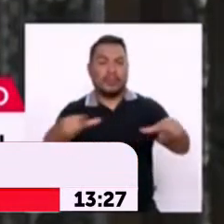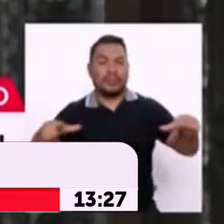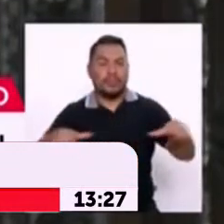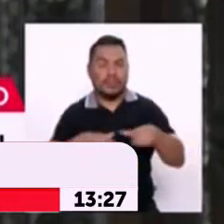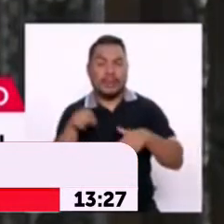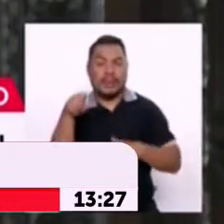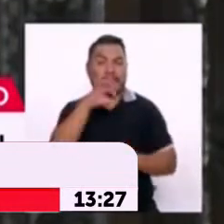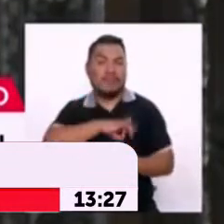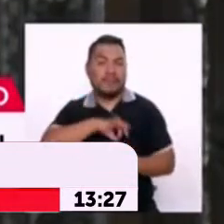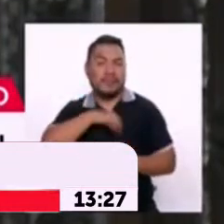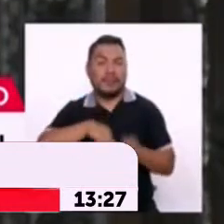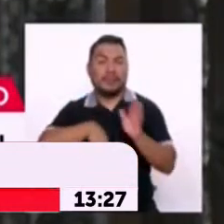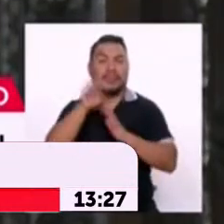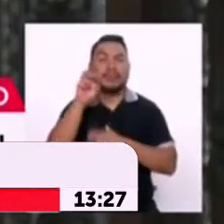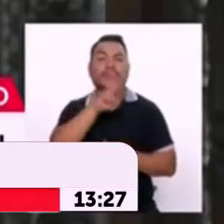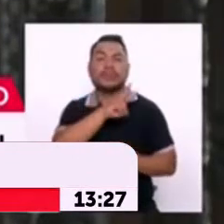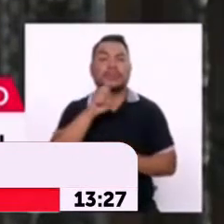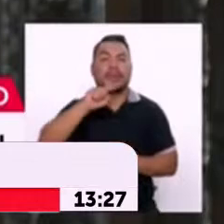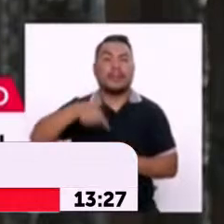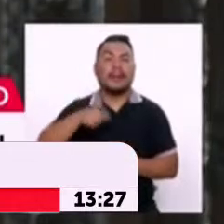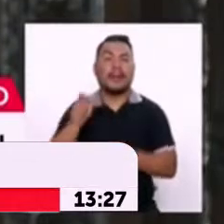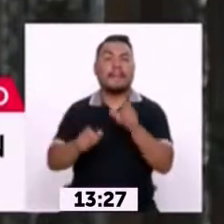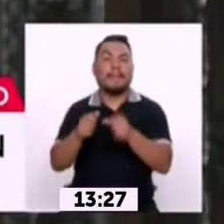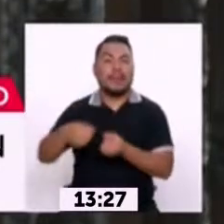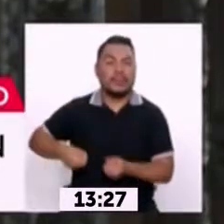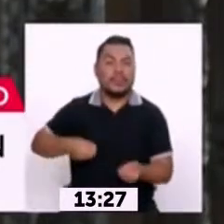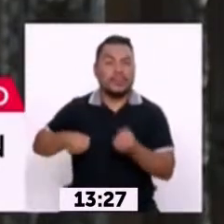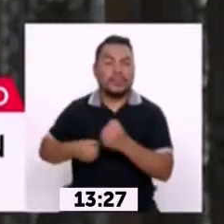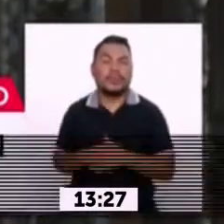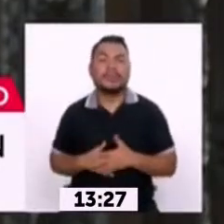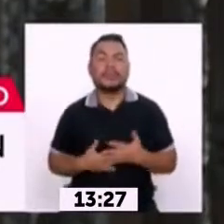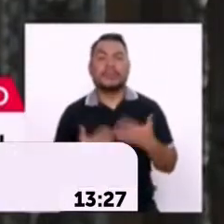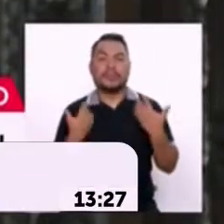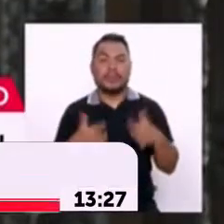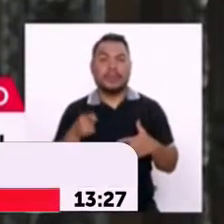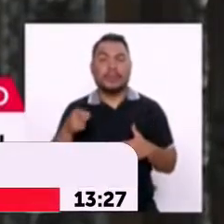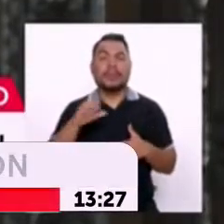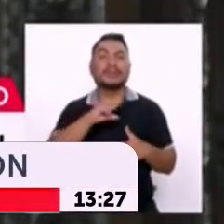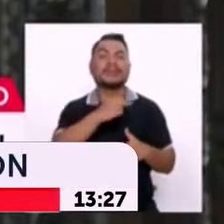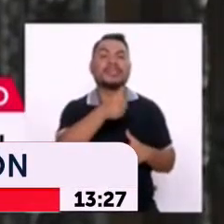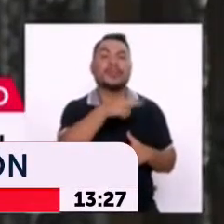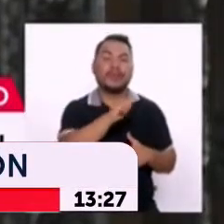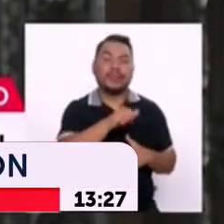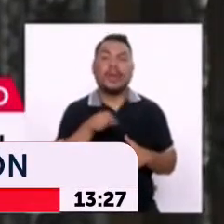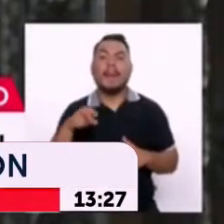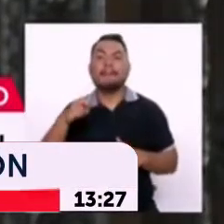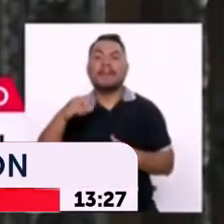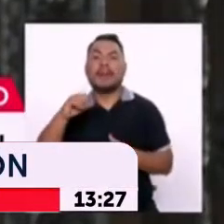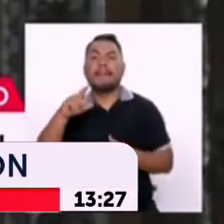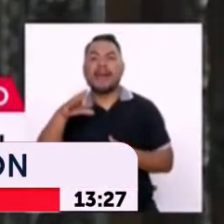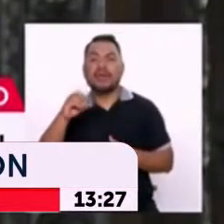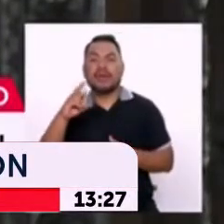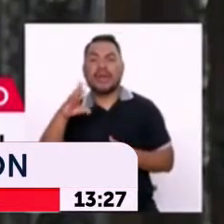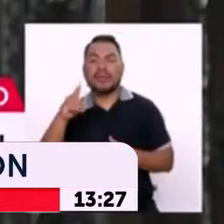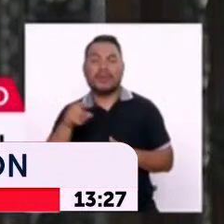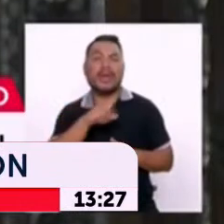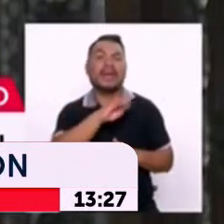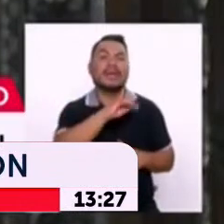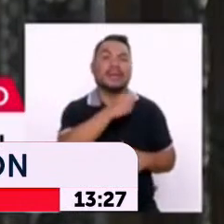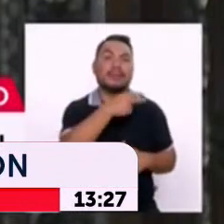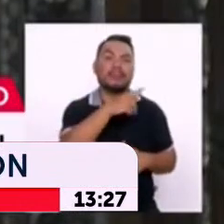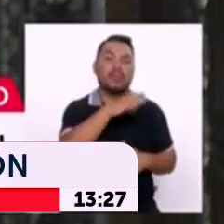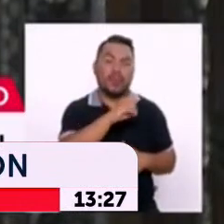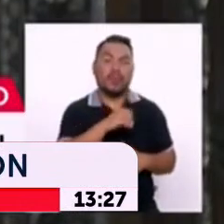hectáreas, beneficiando a más de 200.000 agricultores, como los de Chavimochic, Presa Palo Redondo,